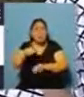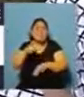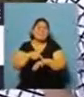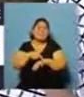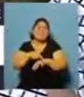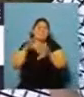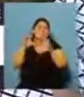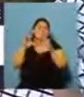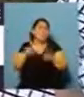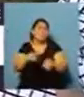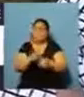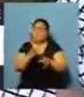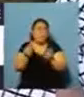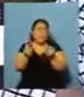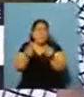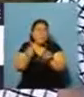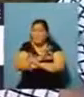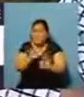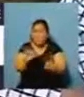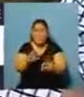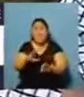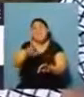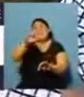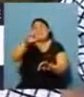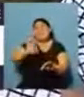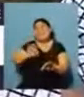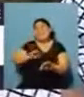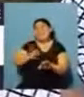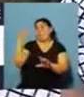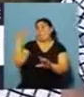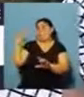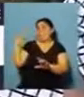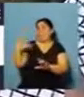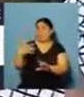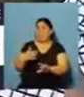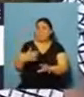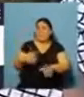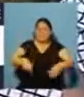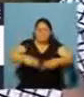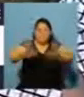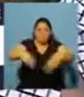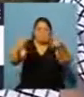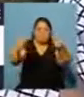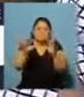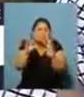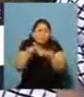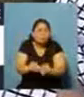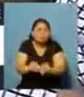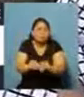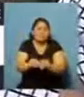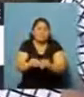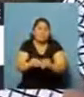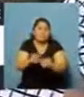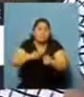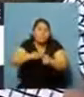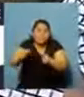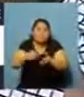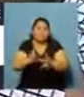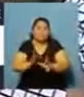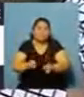seca, con un déficit hídrico de hace más de 3 años. O sea, la vegetación está muy seca y cualquier inicio de